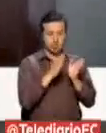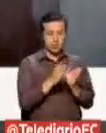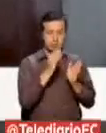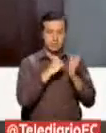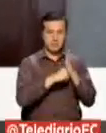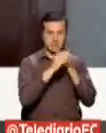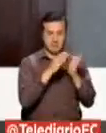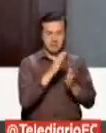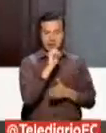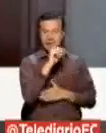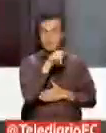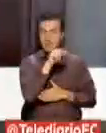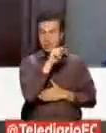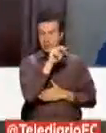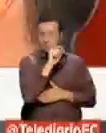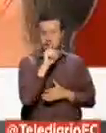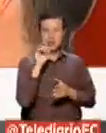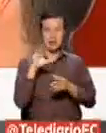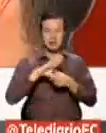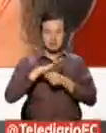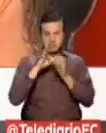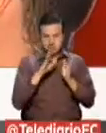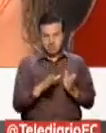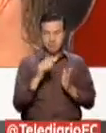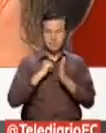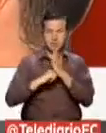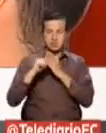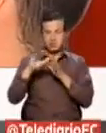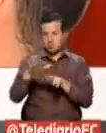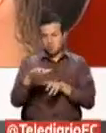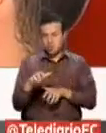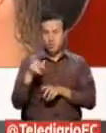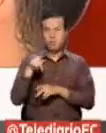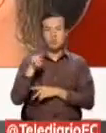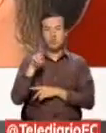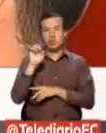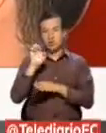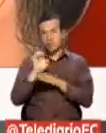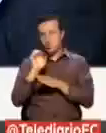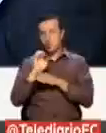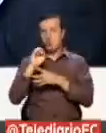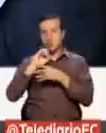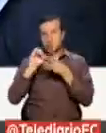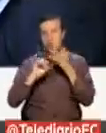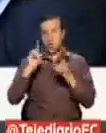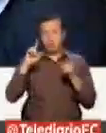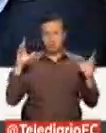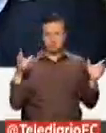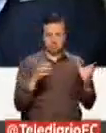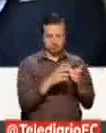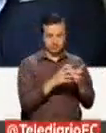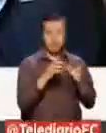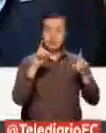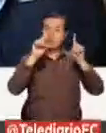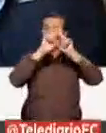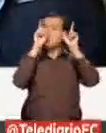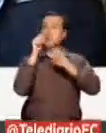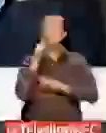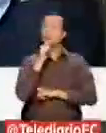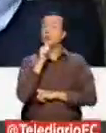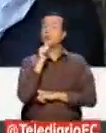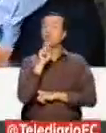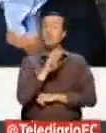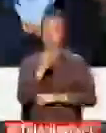ministro Campana y delegados de Cancillería, Ministerio de Agricultura, Proecuador, Cenecid, entre otros. Por el sector privado asistirán